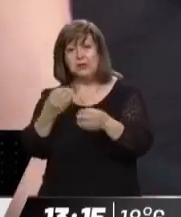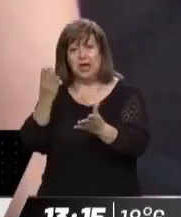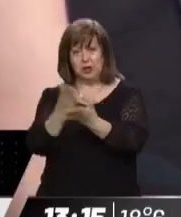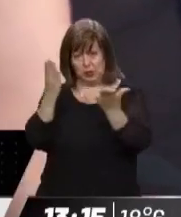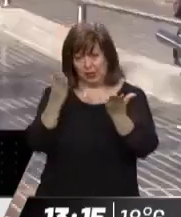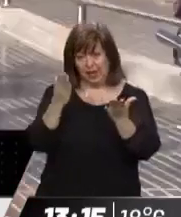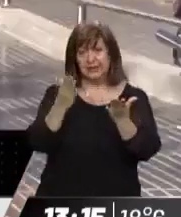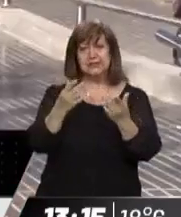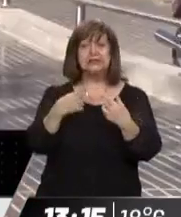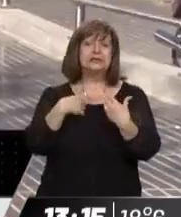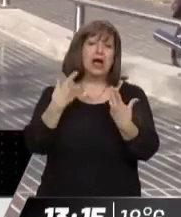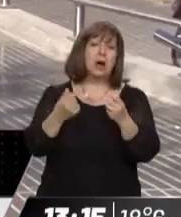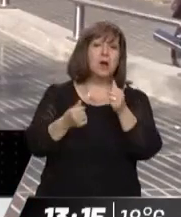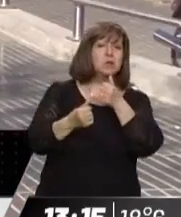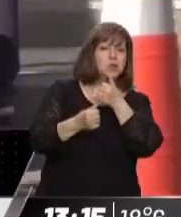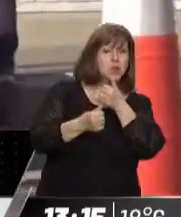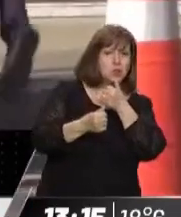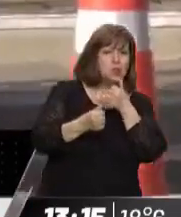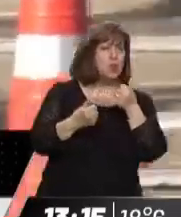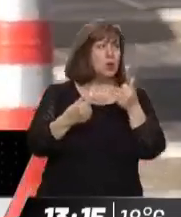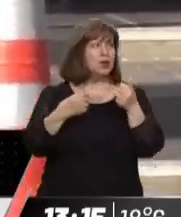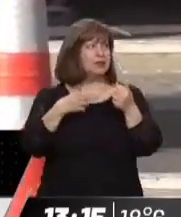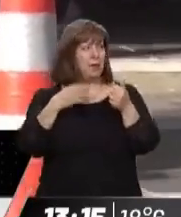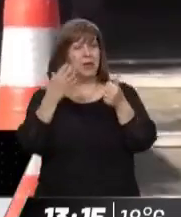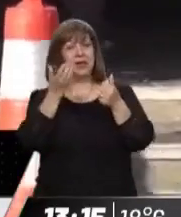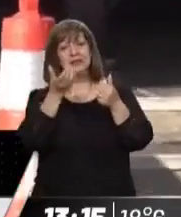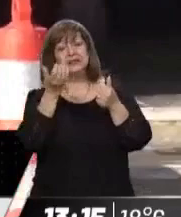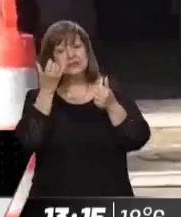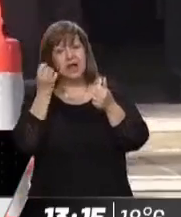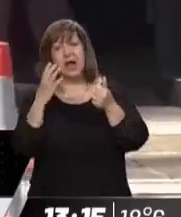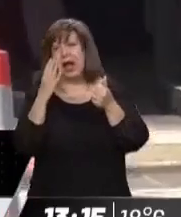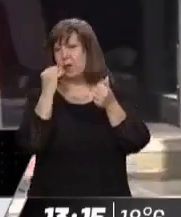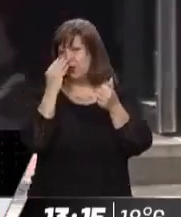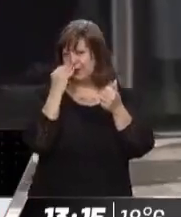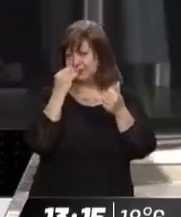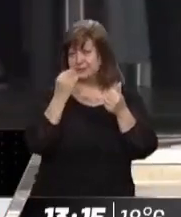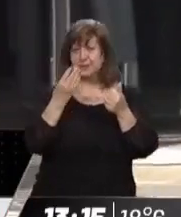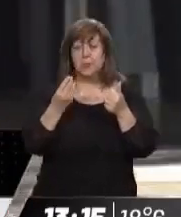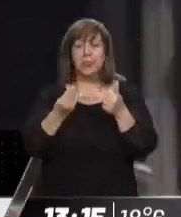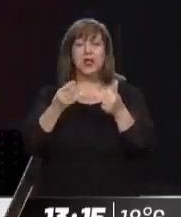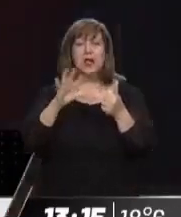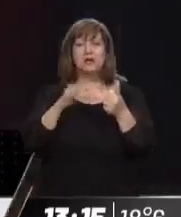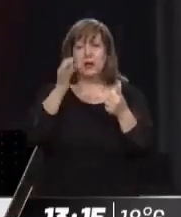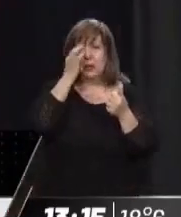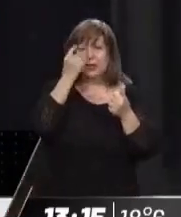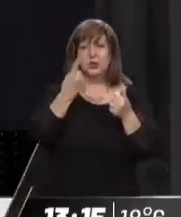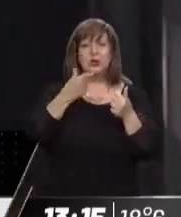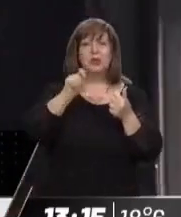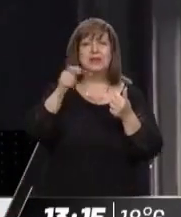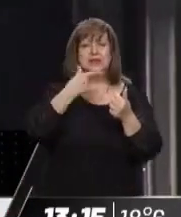estudiantes. Mate en mano, hamburguesas, cómo la van a pasar y cómo planean celebrar el día durante este 21 de